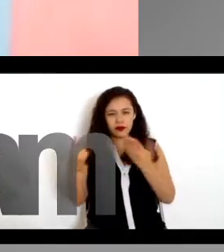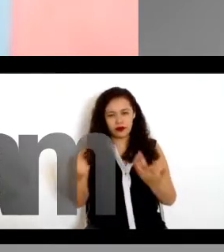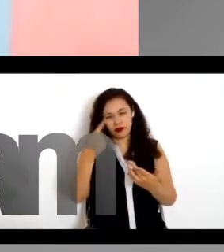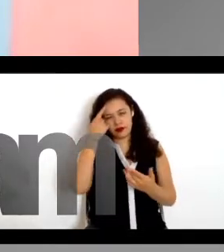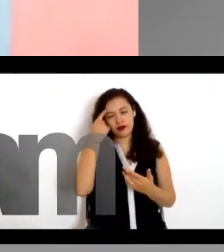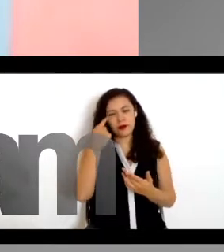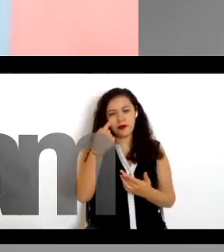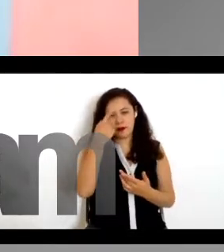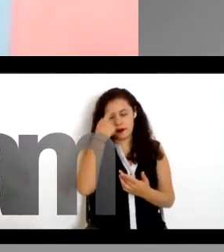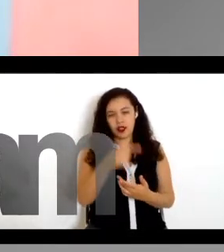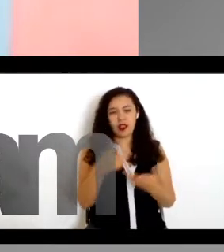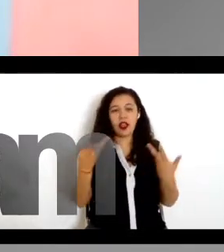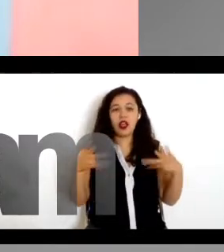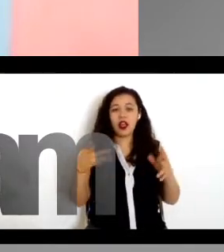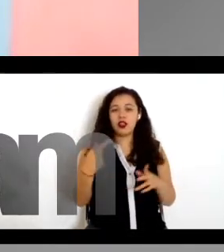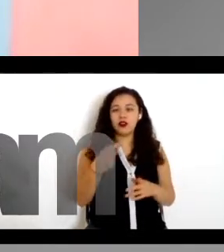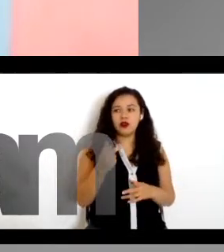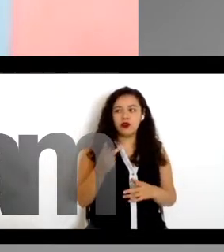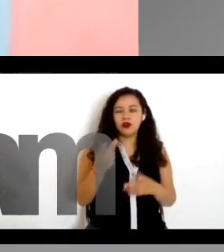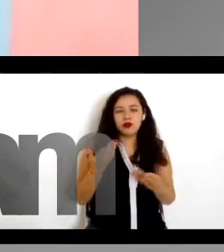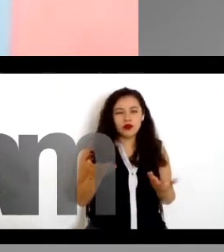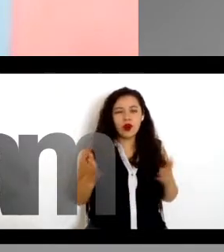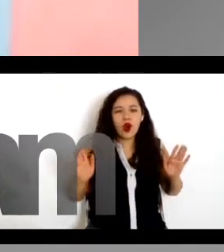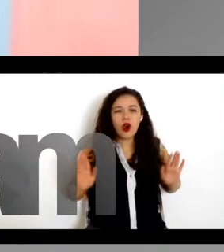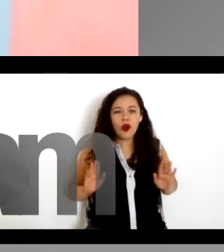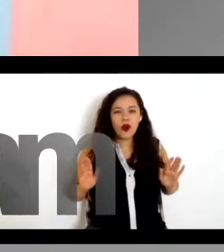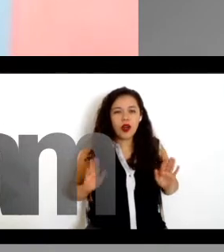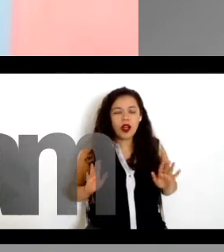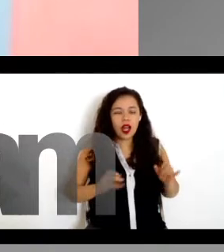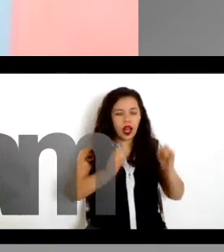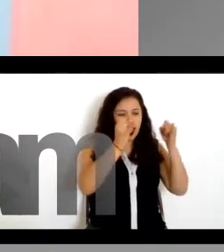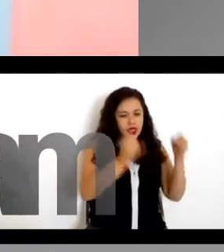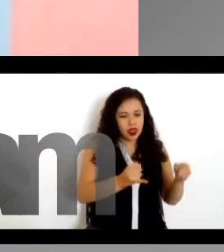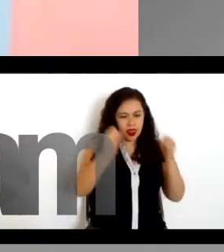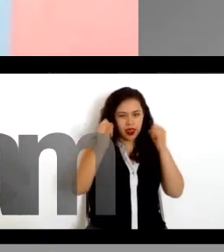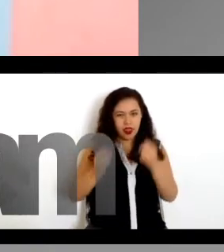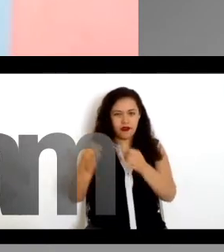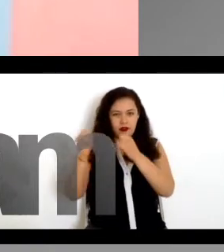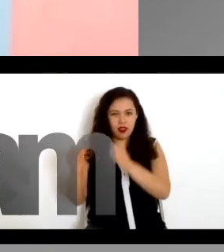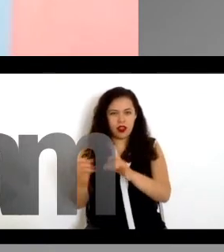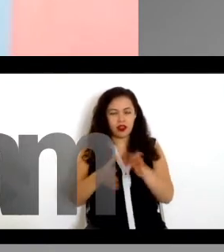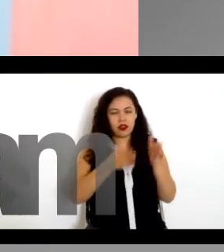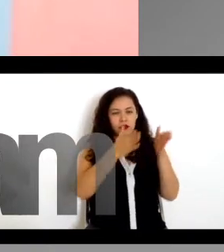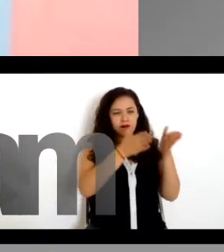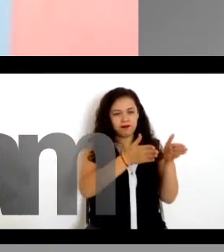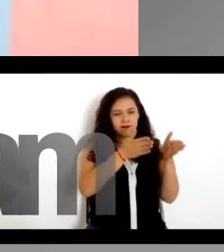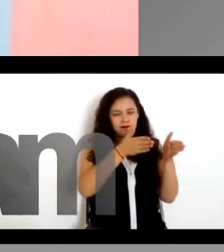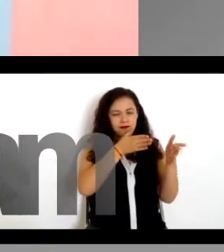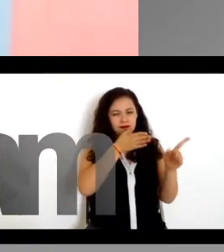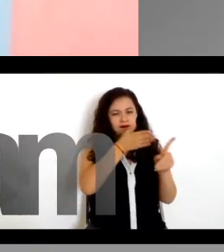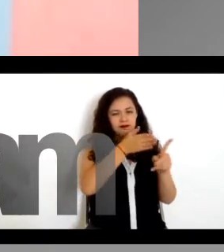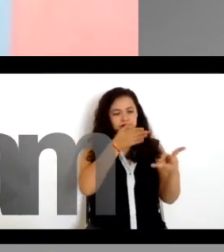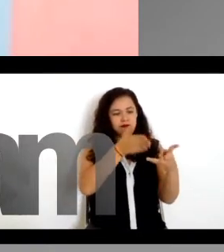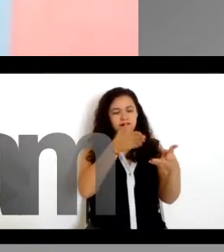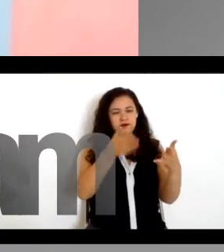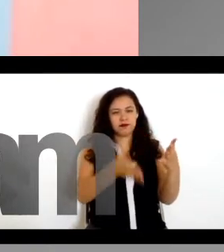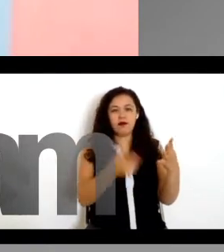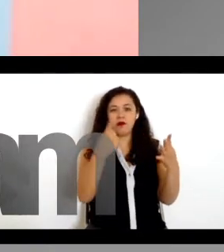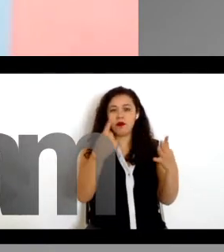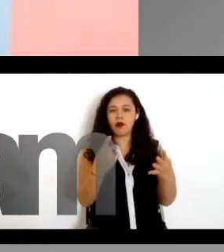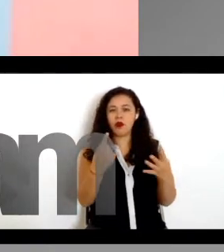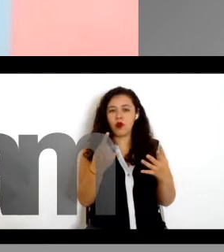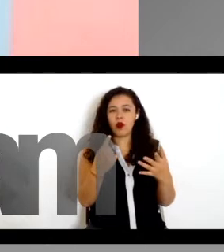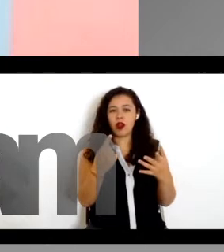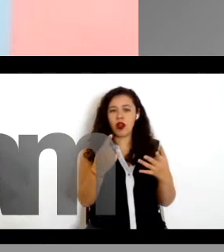las características individuales no se personalicen y son no sean las que determinen una condición de